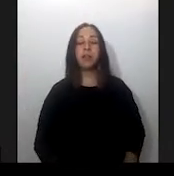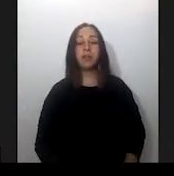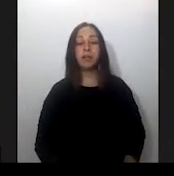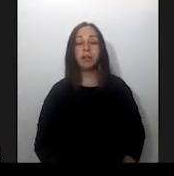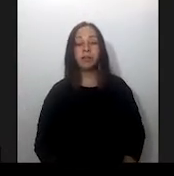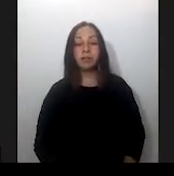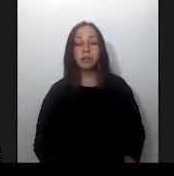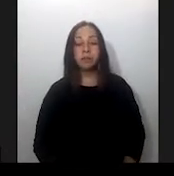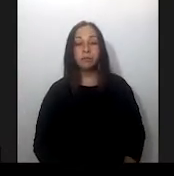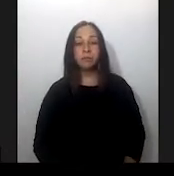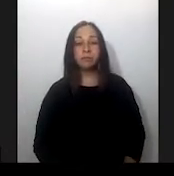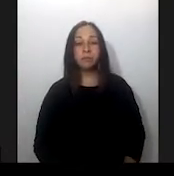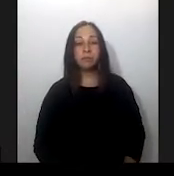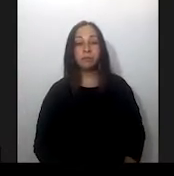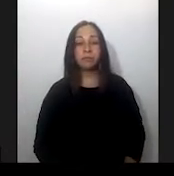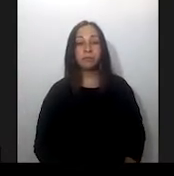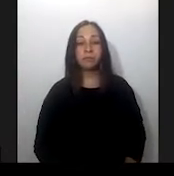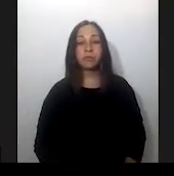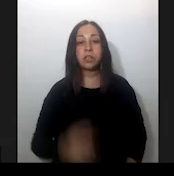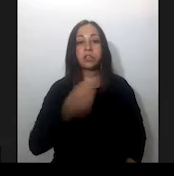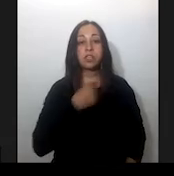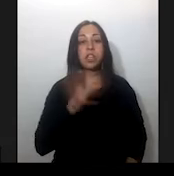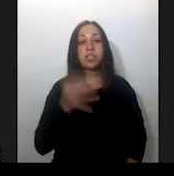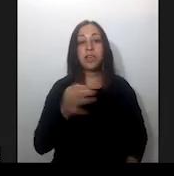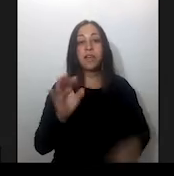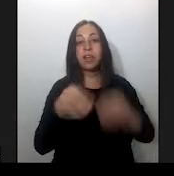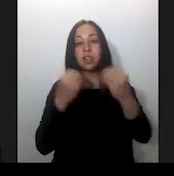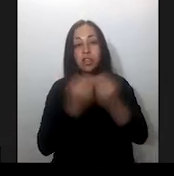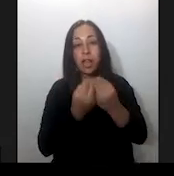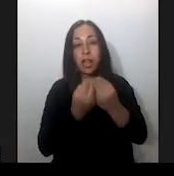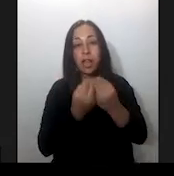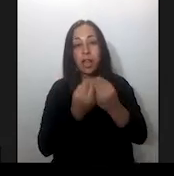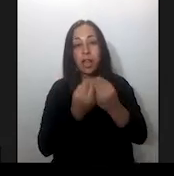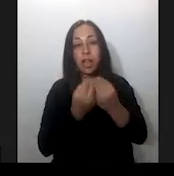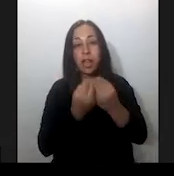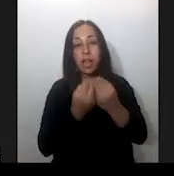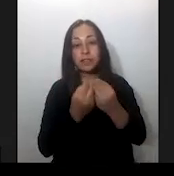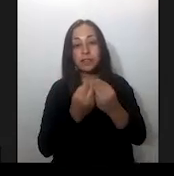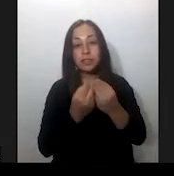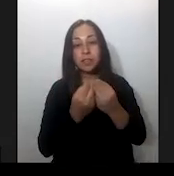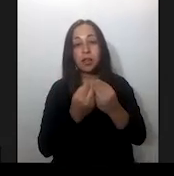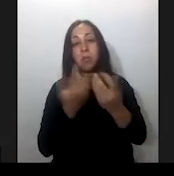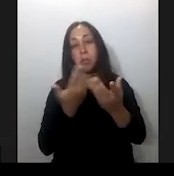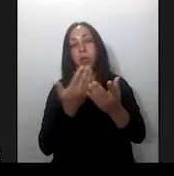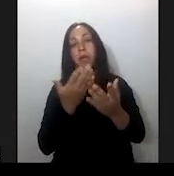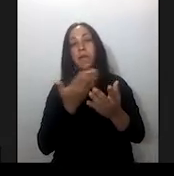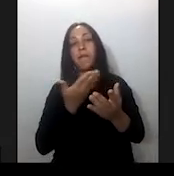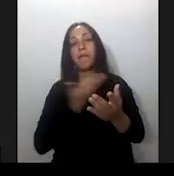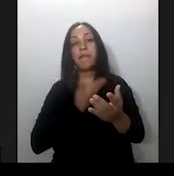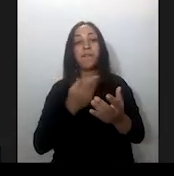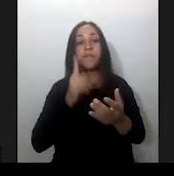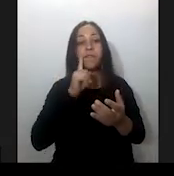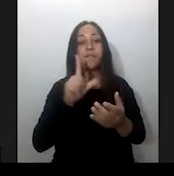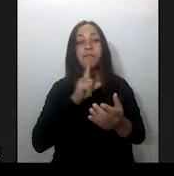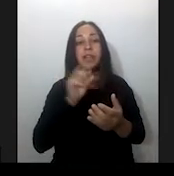este. Si yo quiero saber el total de orden de Londres, podría aplicar un filtro y